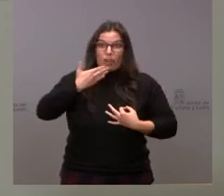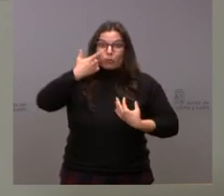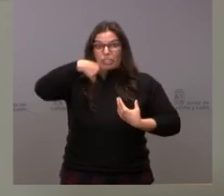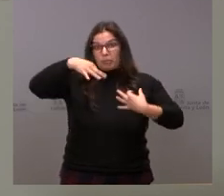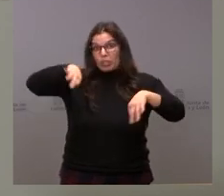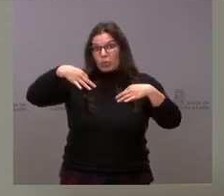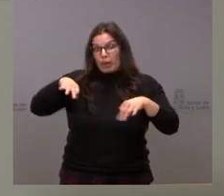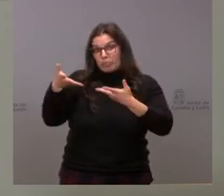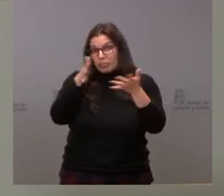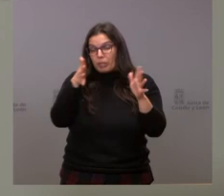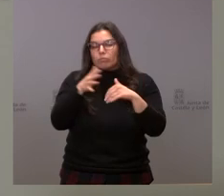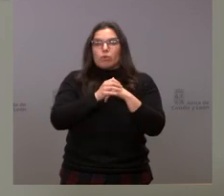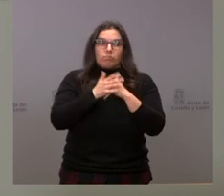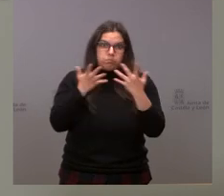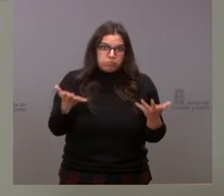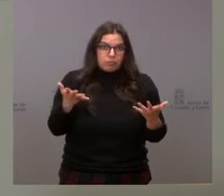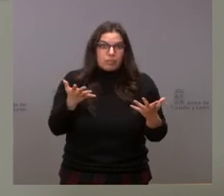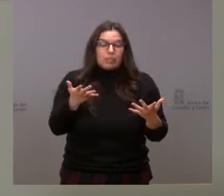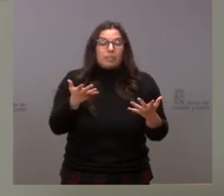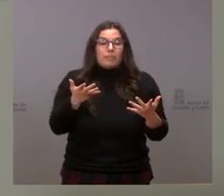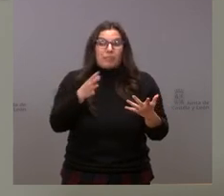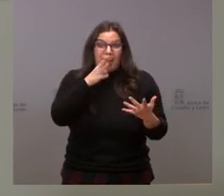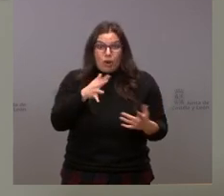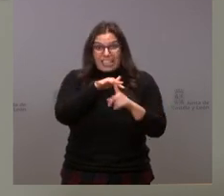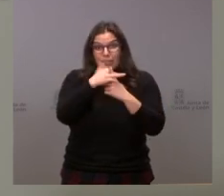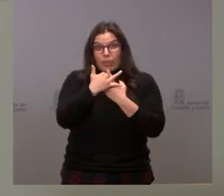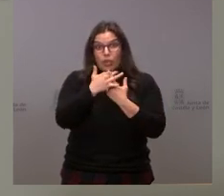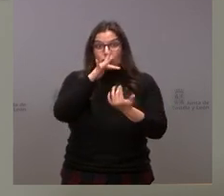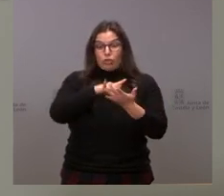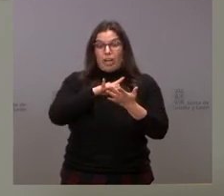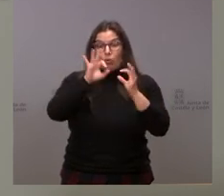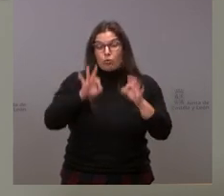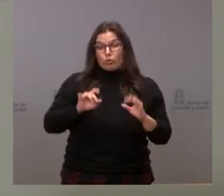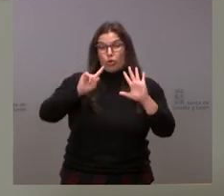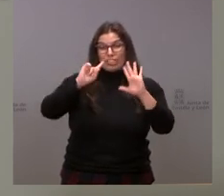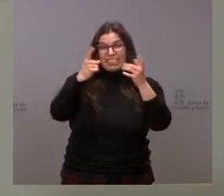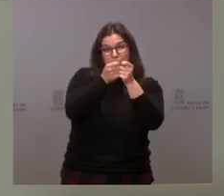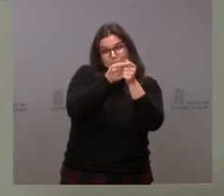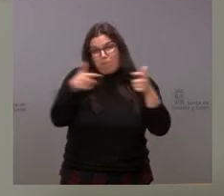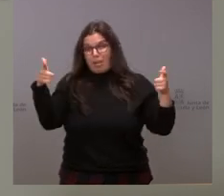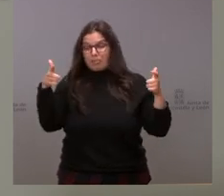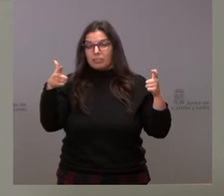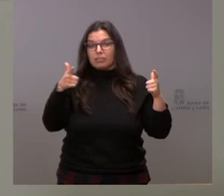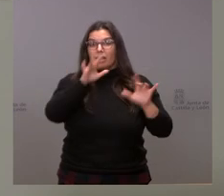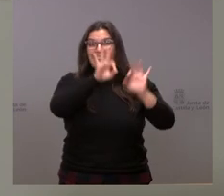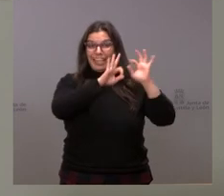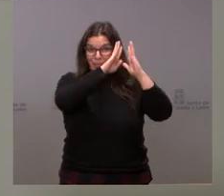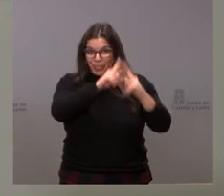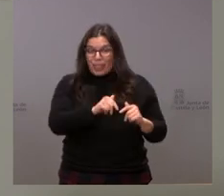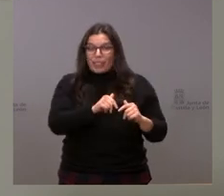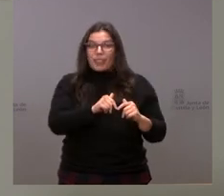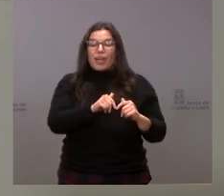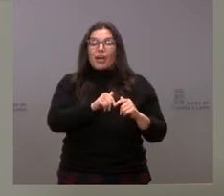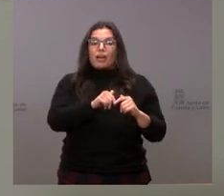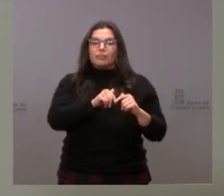estamos en una situación que estamos en una sexta oleada de incidencia del virus